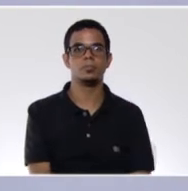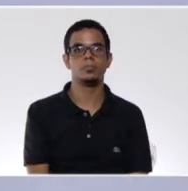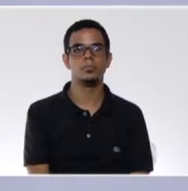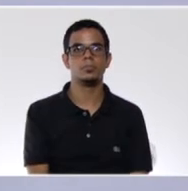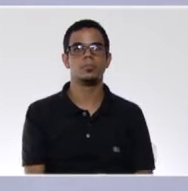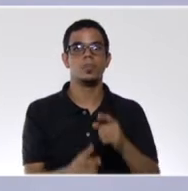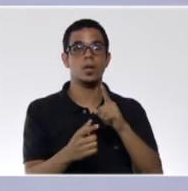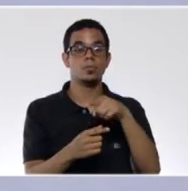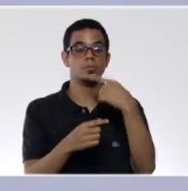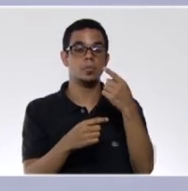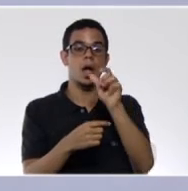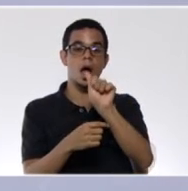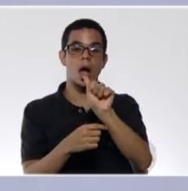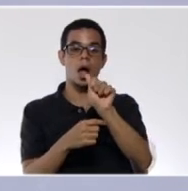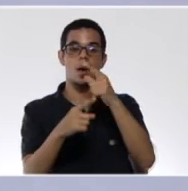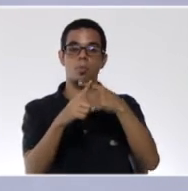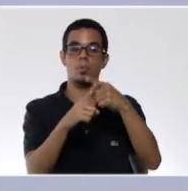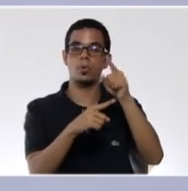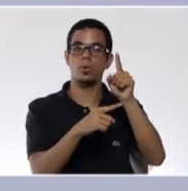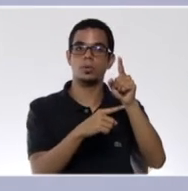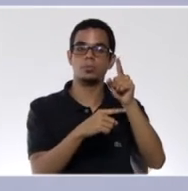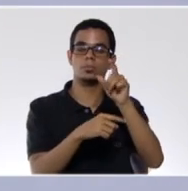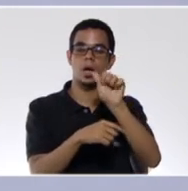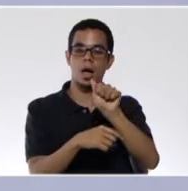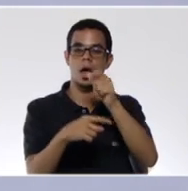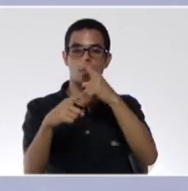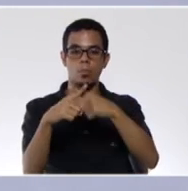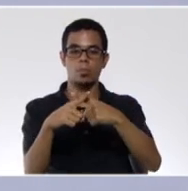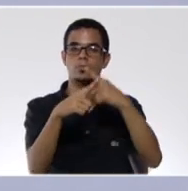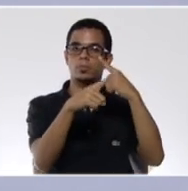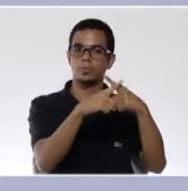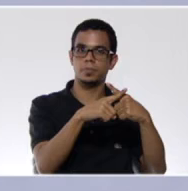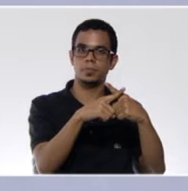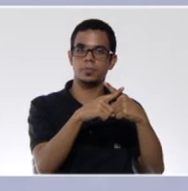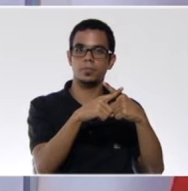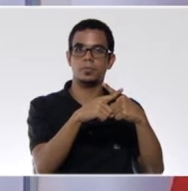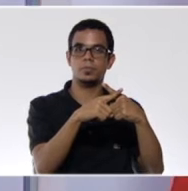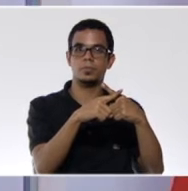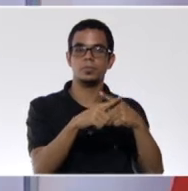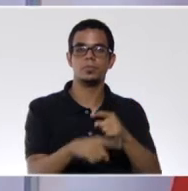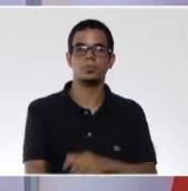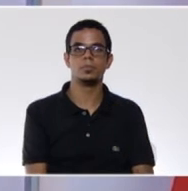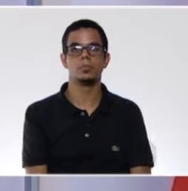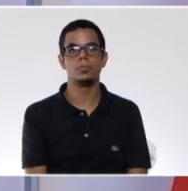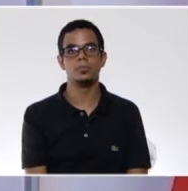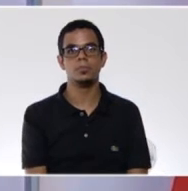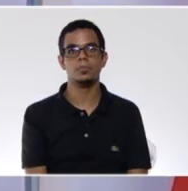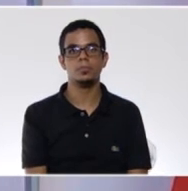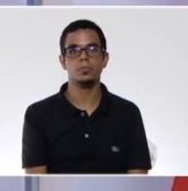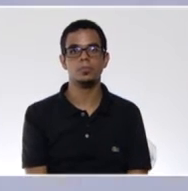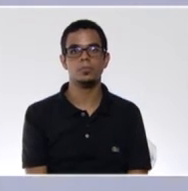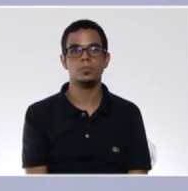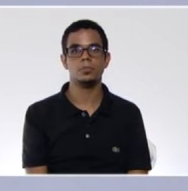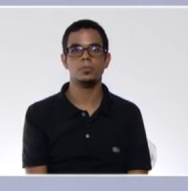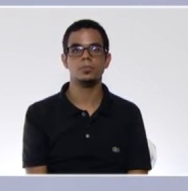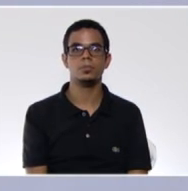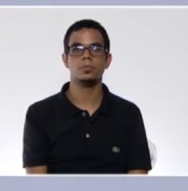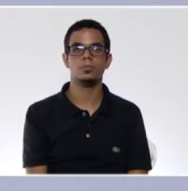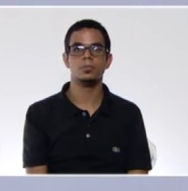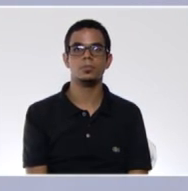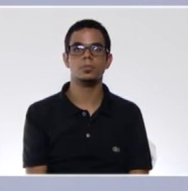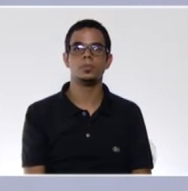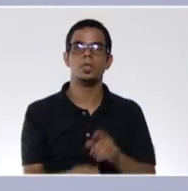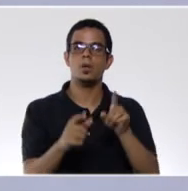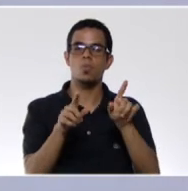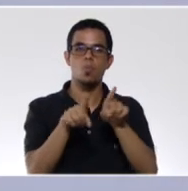x por a, que es lo mismo que a por x, por la propiedad conmutativa de la multiplicación, lo escribimos en ese orden, a